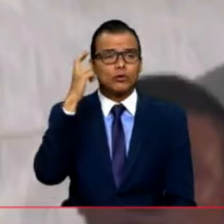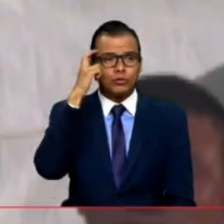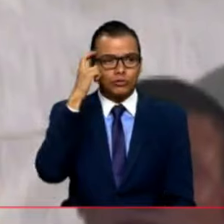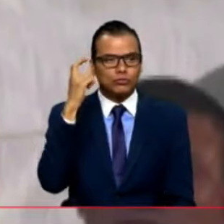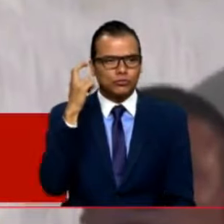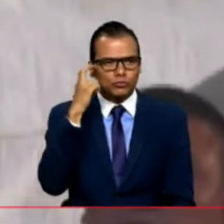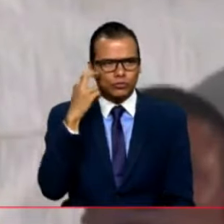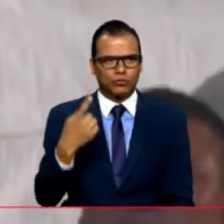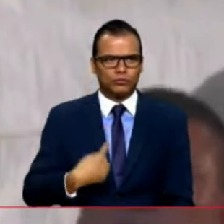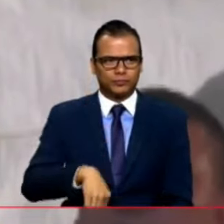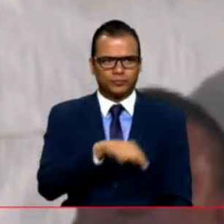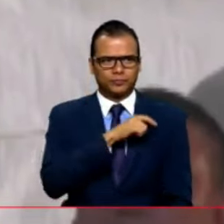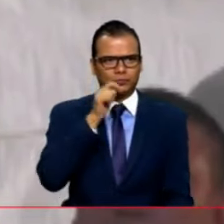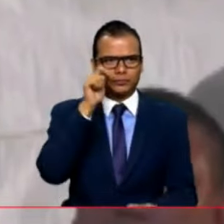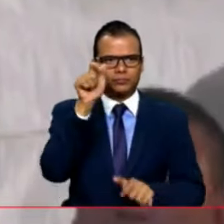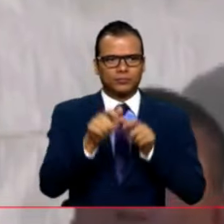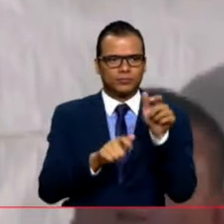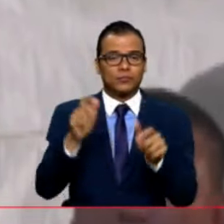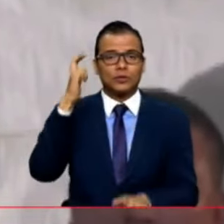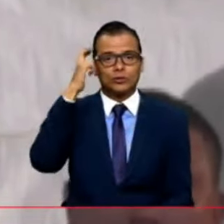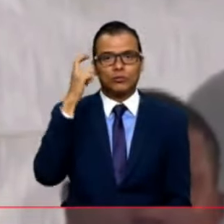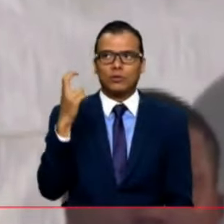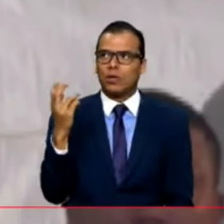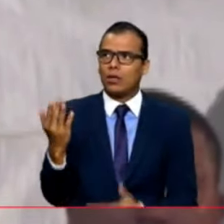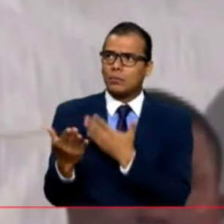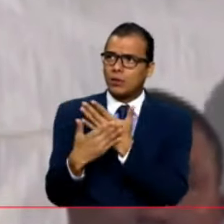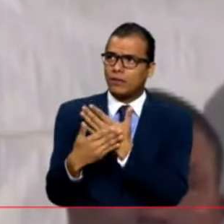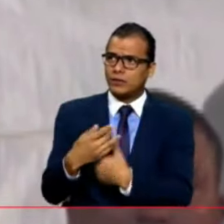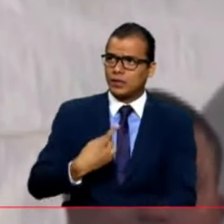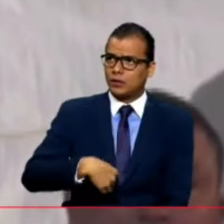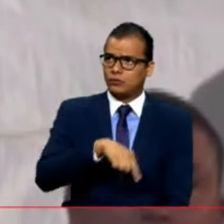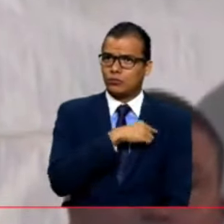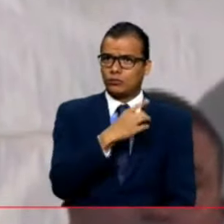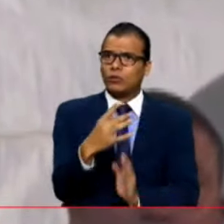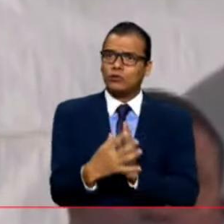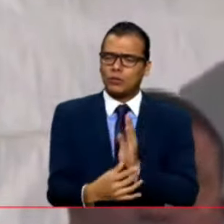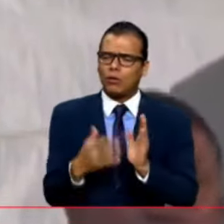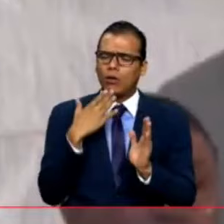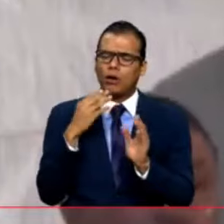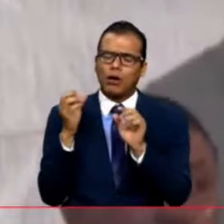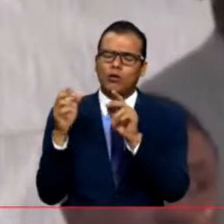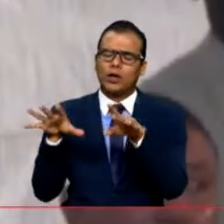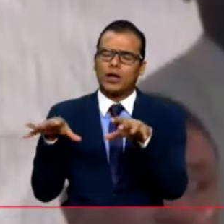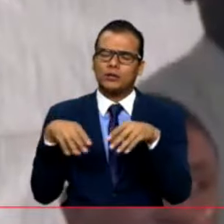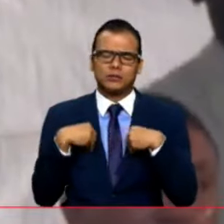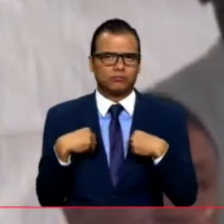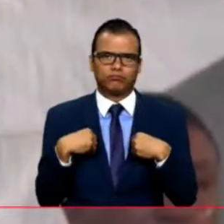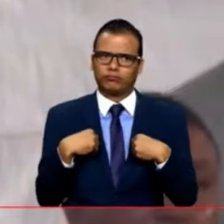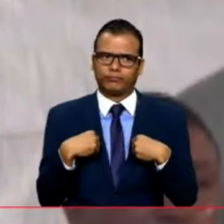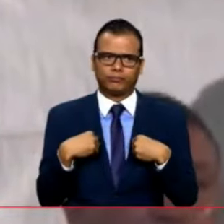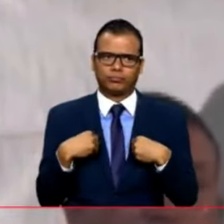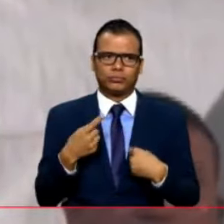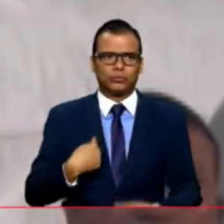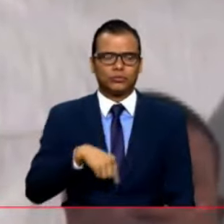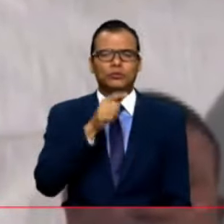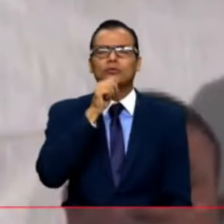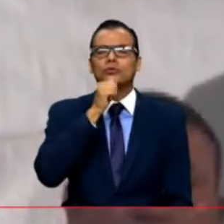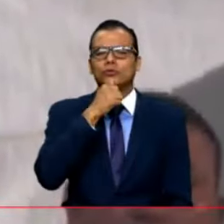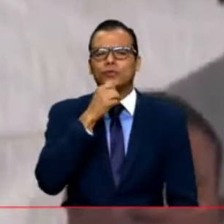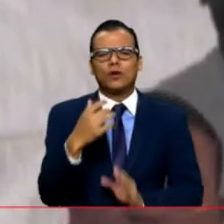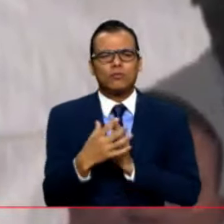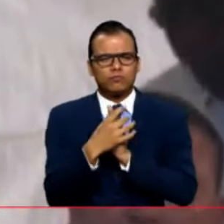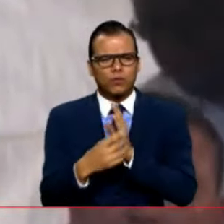No podemos los chocuanos aceptar más que nos digan que somos pobres. El empobrecimiento al que estamos sometidos